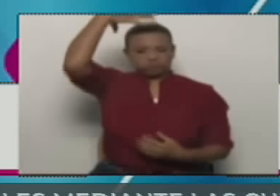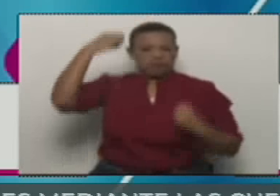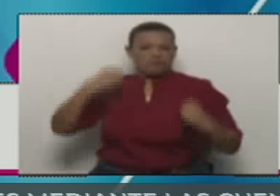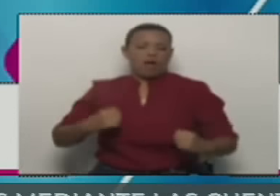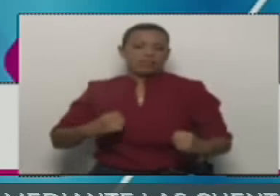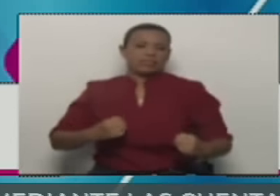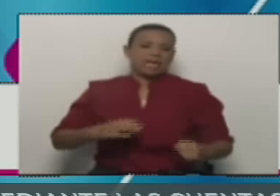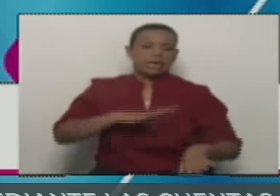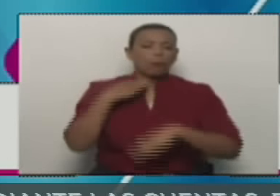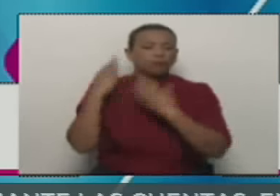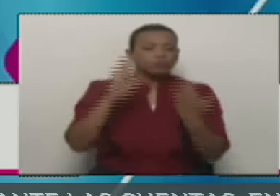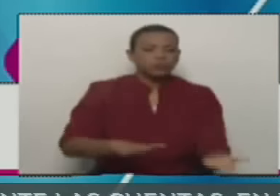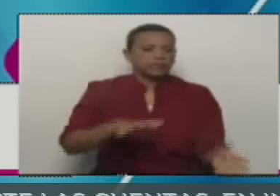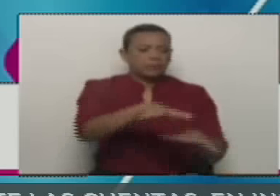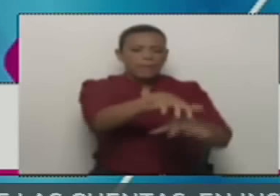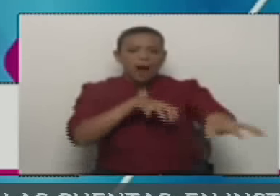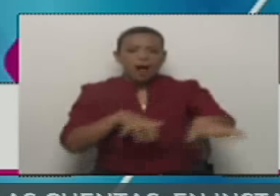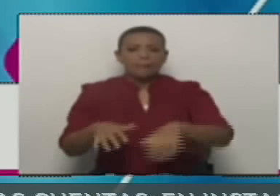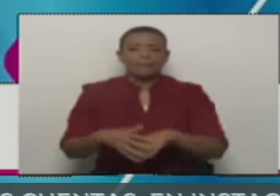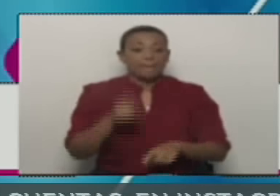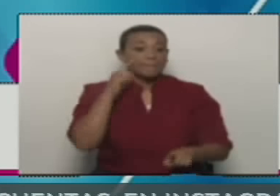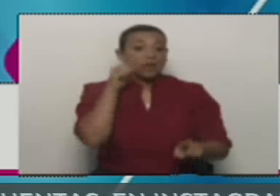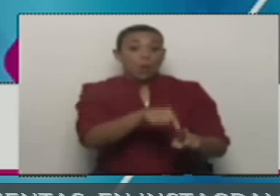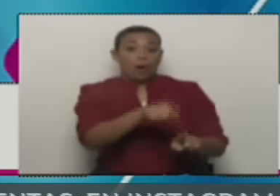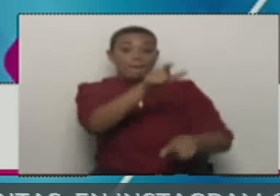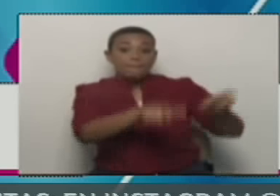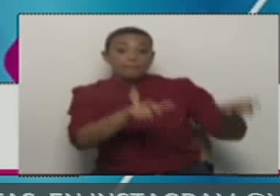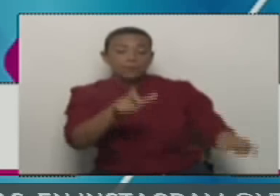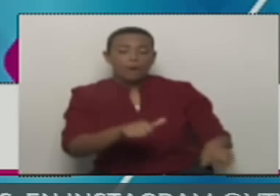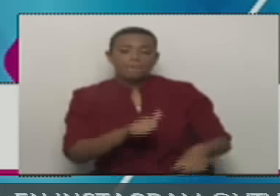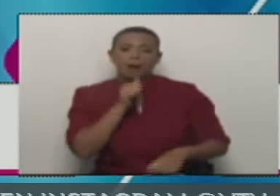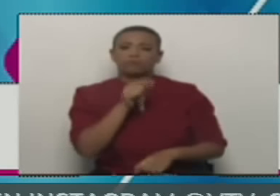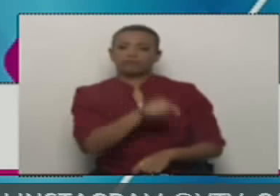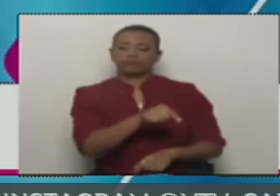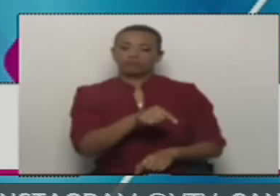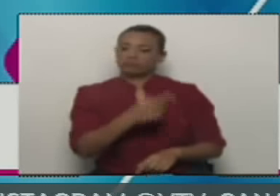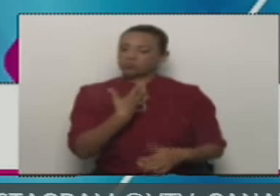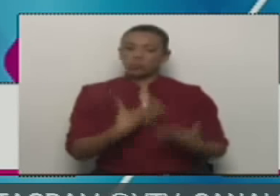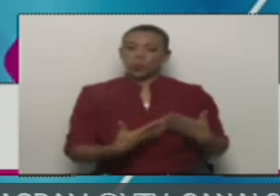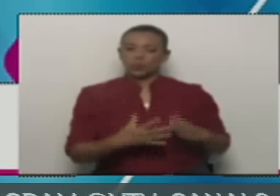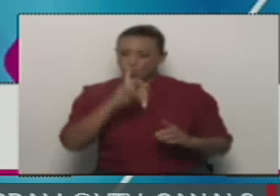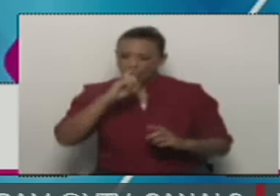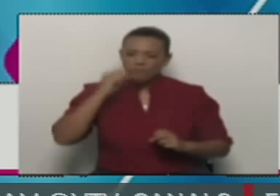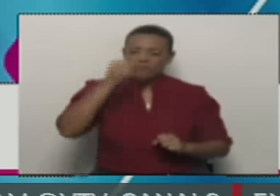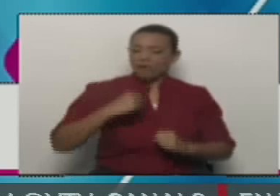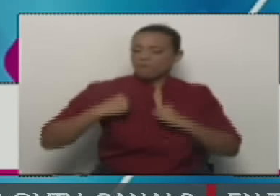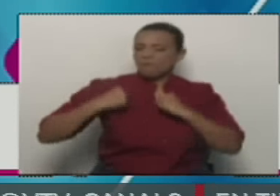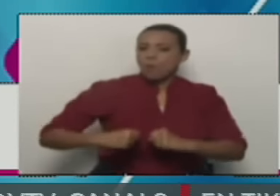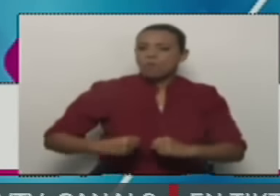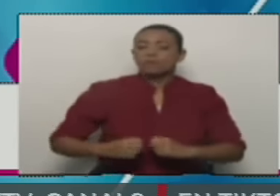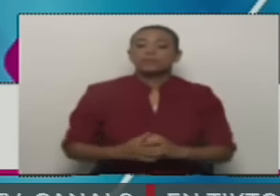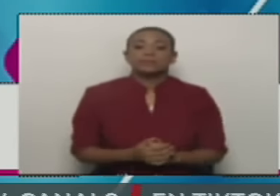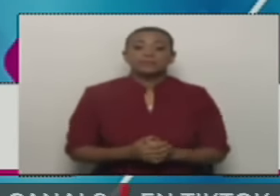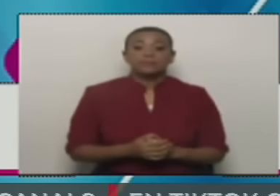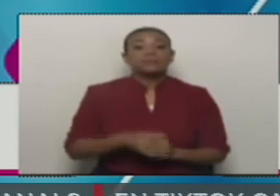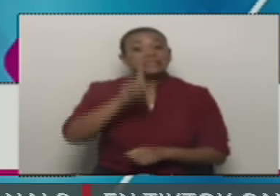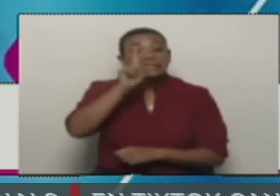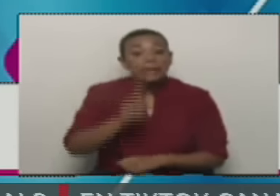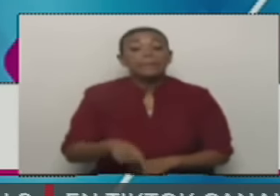Pero ante los genocidas, aquí estamos, que viva la vida, decimos. Y también